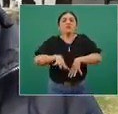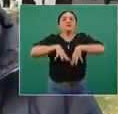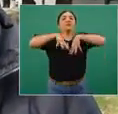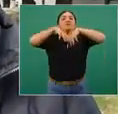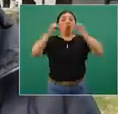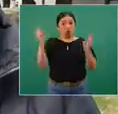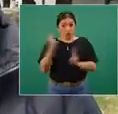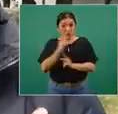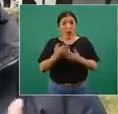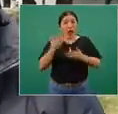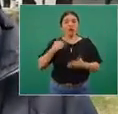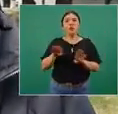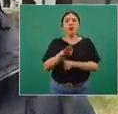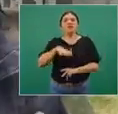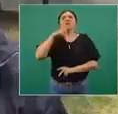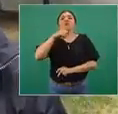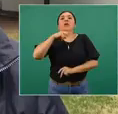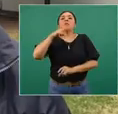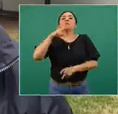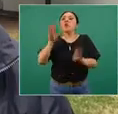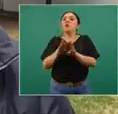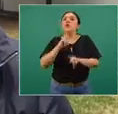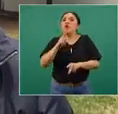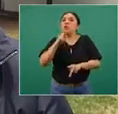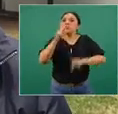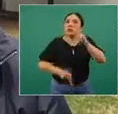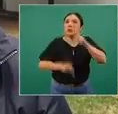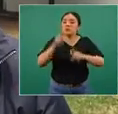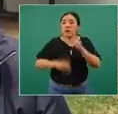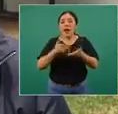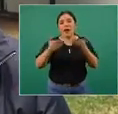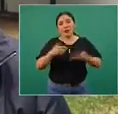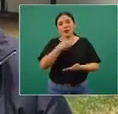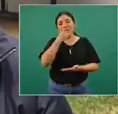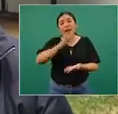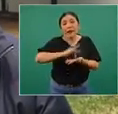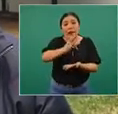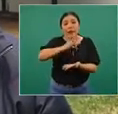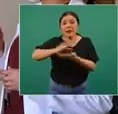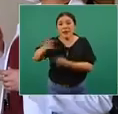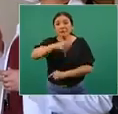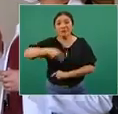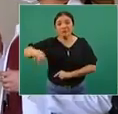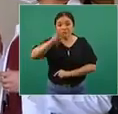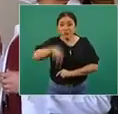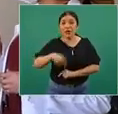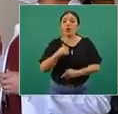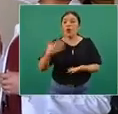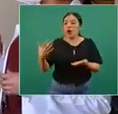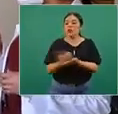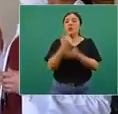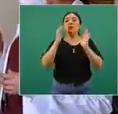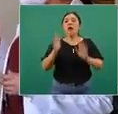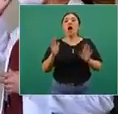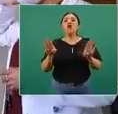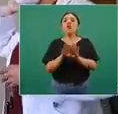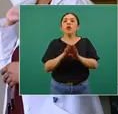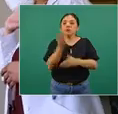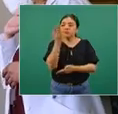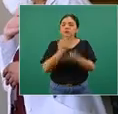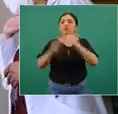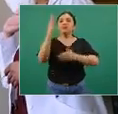el respirar y se me cortaba la voz. Quiero dar las gracias a ellos. He recuperado, he salido